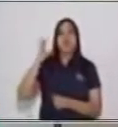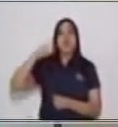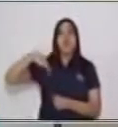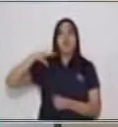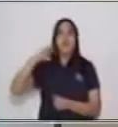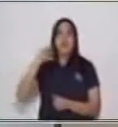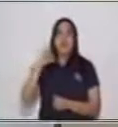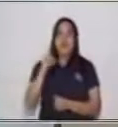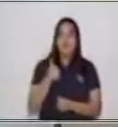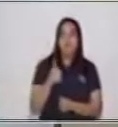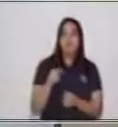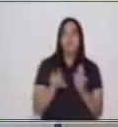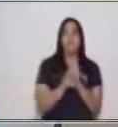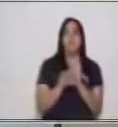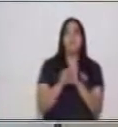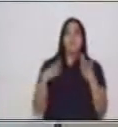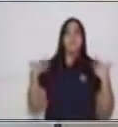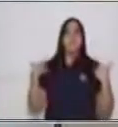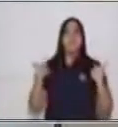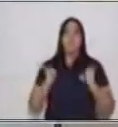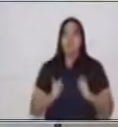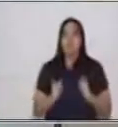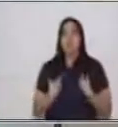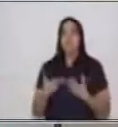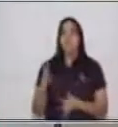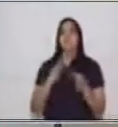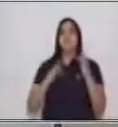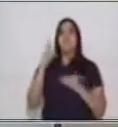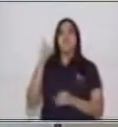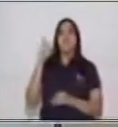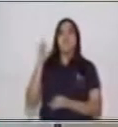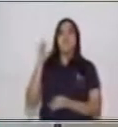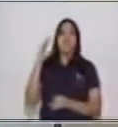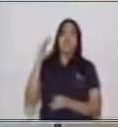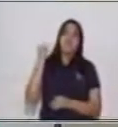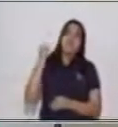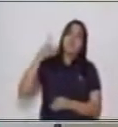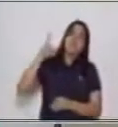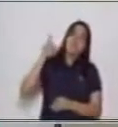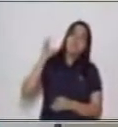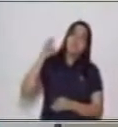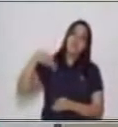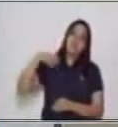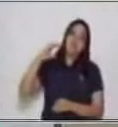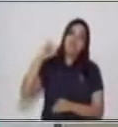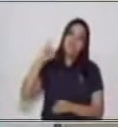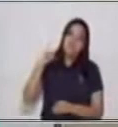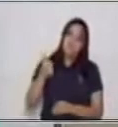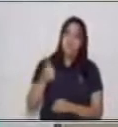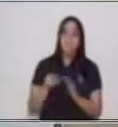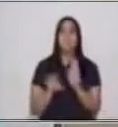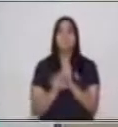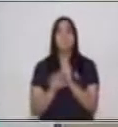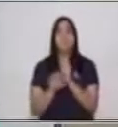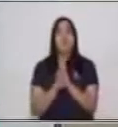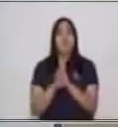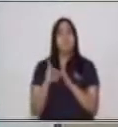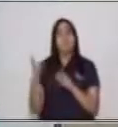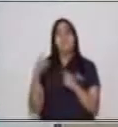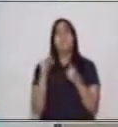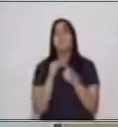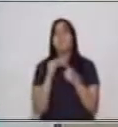constancia, cansancio y decadencia. Aquí hay excepciones, ¿sí? Las excepciones